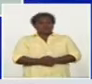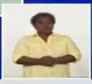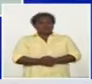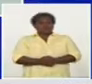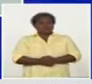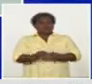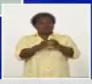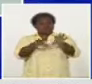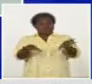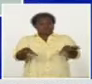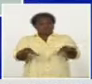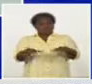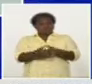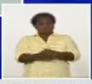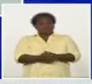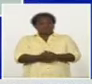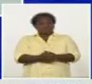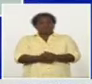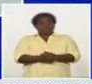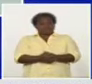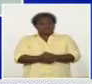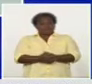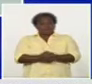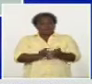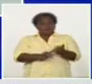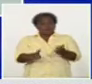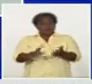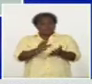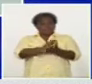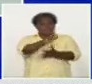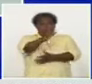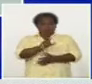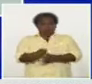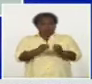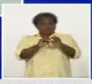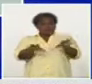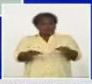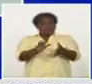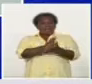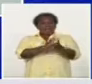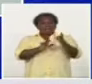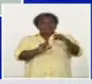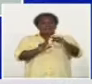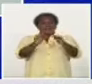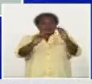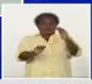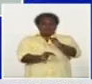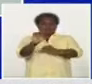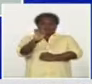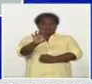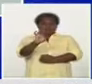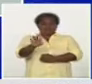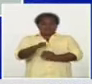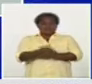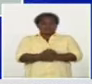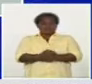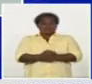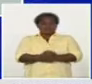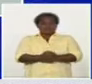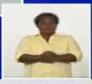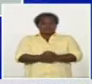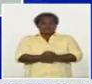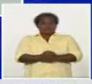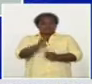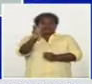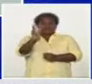disperso en todo el territorio de la provincia. Matanza disminuye en 15 el número de casos autóctonos,